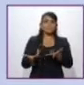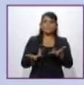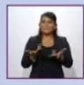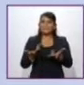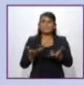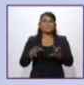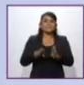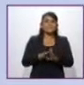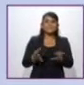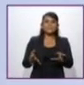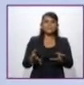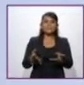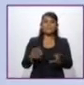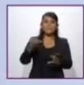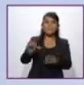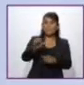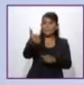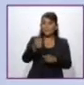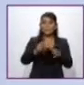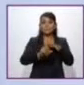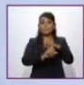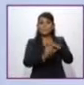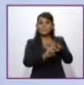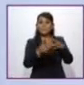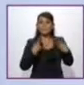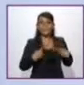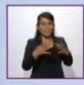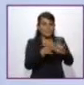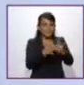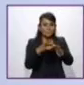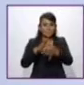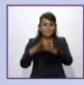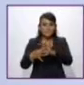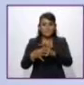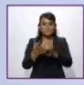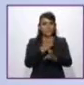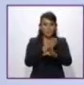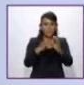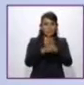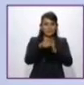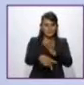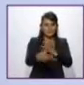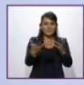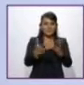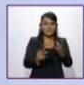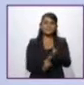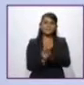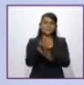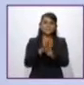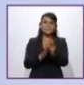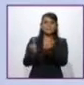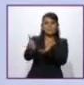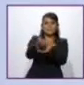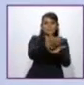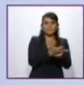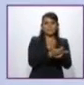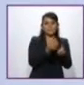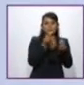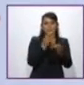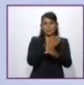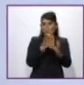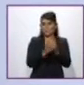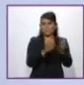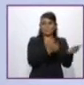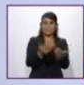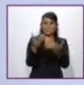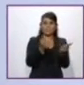enlazados con otros migrantes y van a promover los productos que Querétaro hoy en día ofrece, que son muchos, unos de